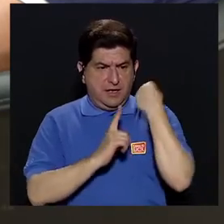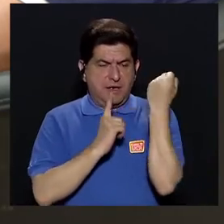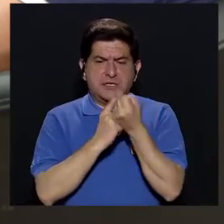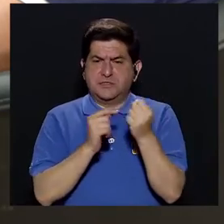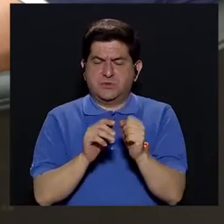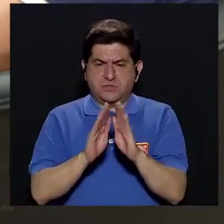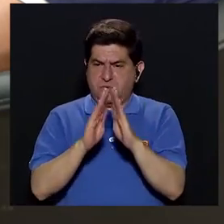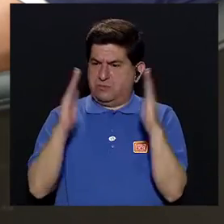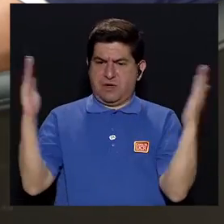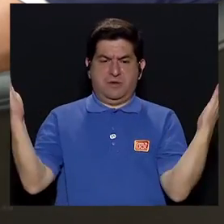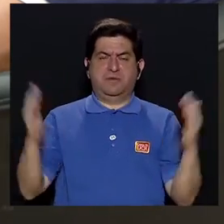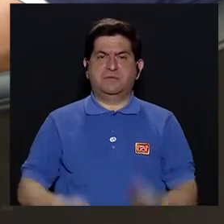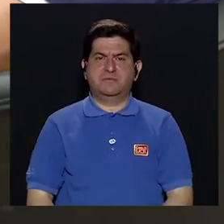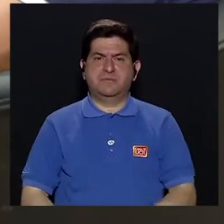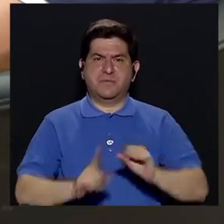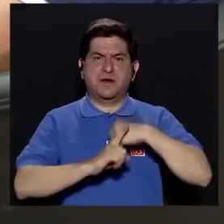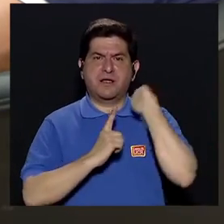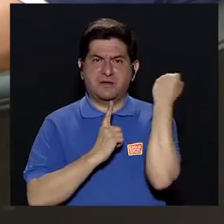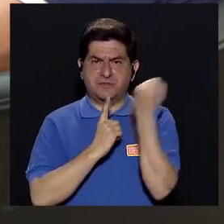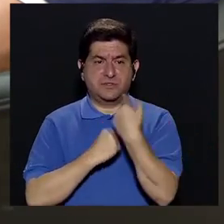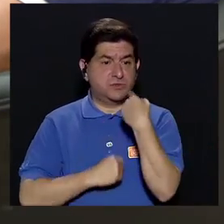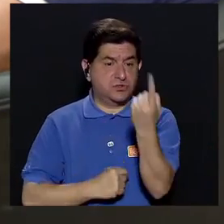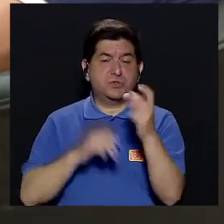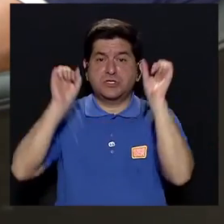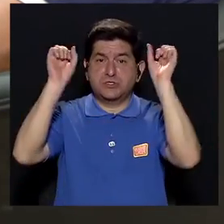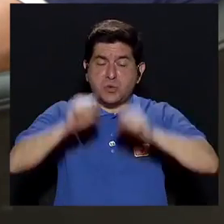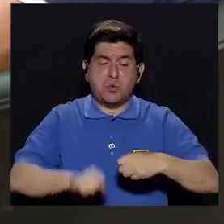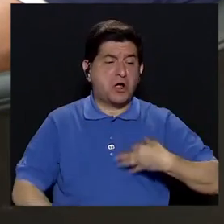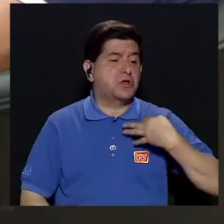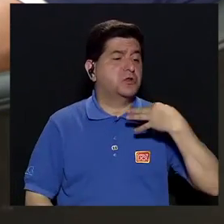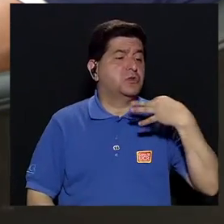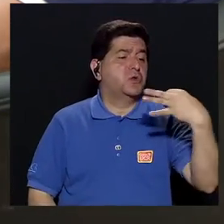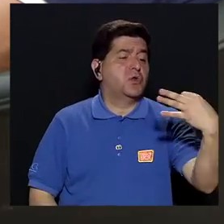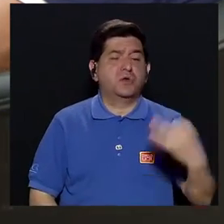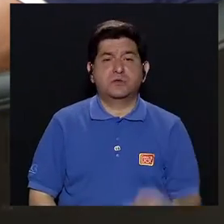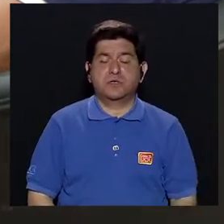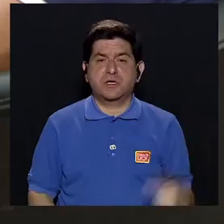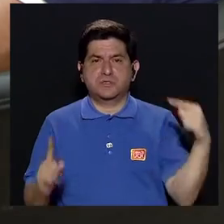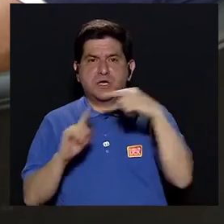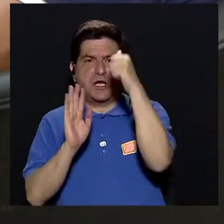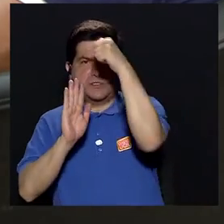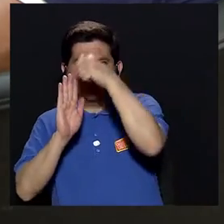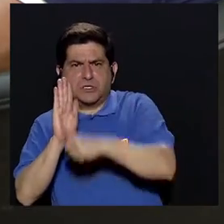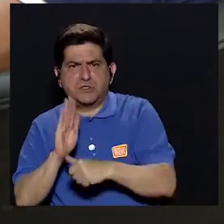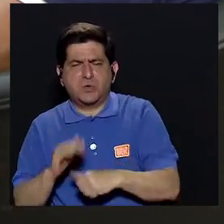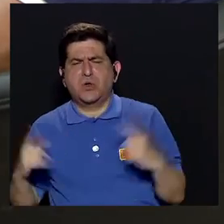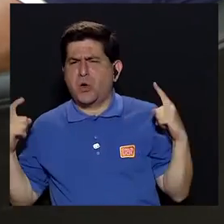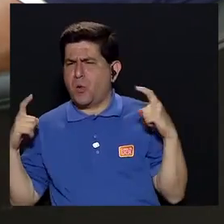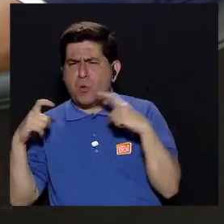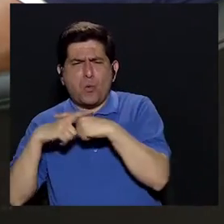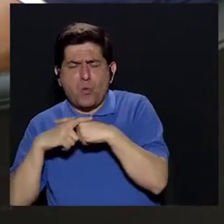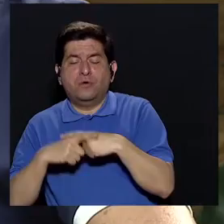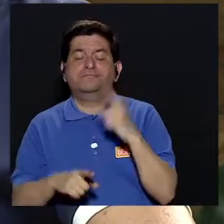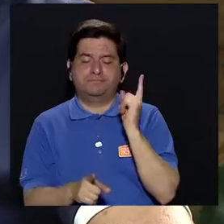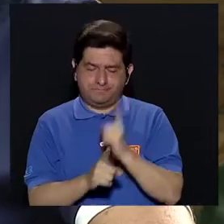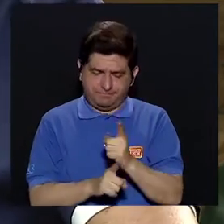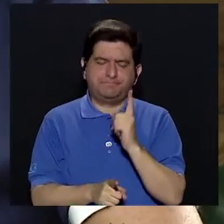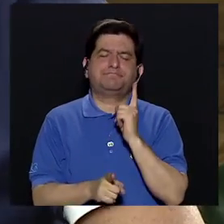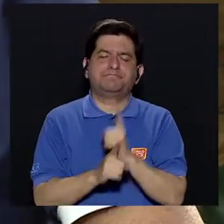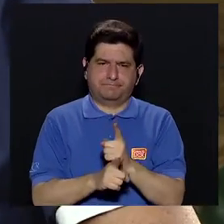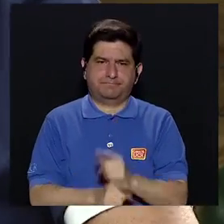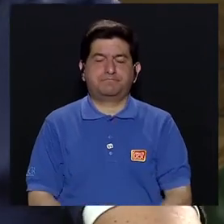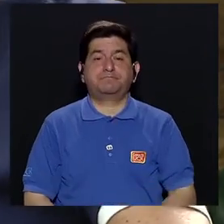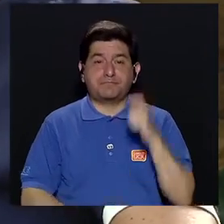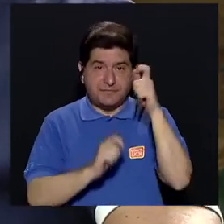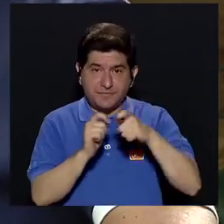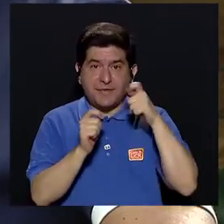panorama es muy amplio, desde situaciones, como usted dice, que podrían ser cotidianas, hasta cirugías de muy alta complejidad. Exactamente,